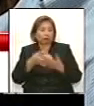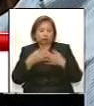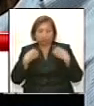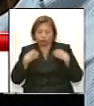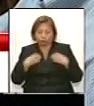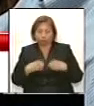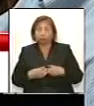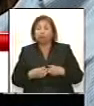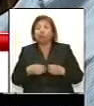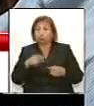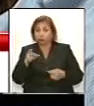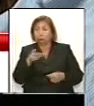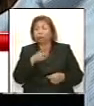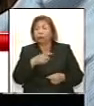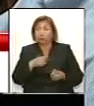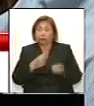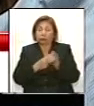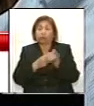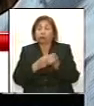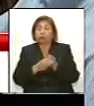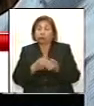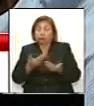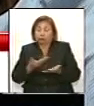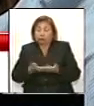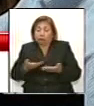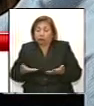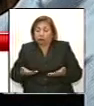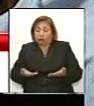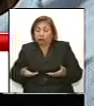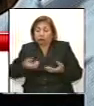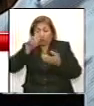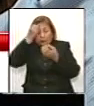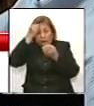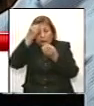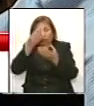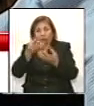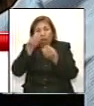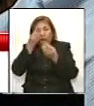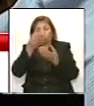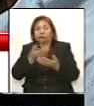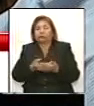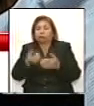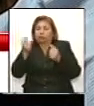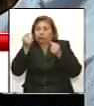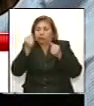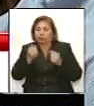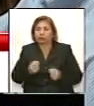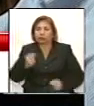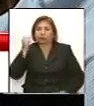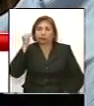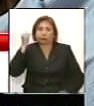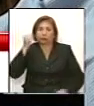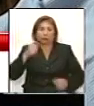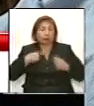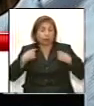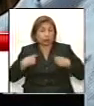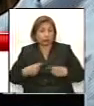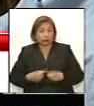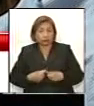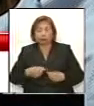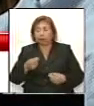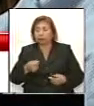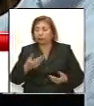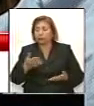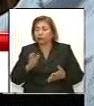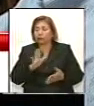están apoyando, para poder brindar la información, en este caso empoderamiento en derechos y la información correcta